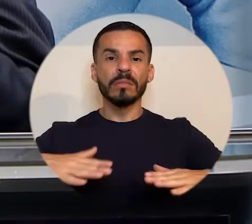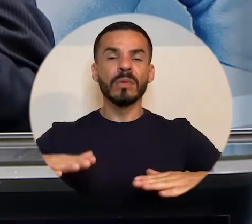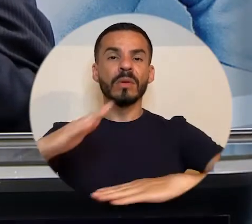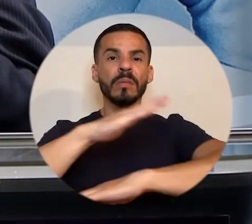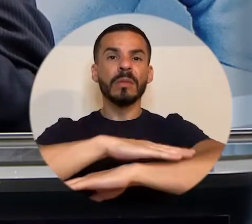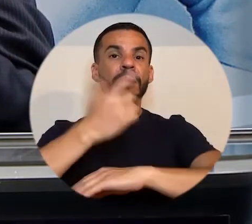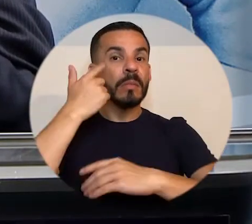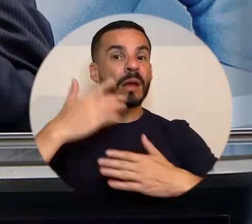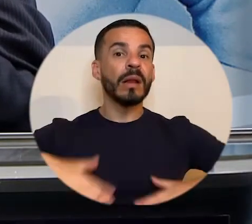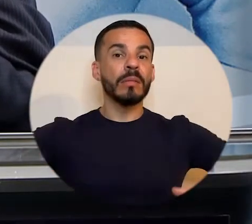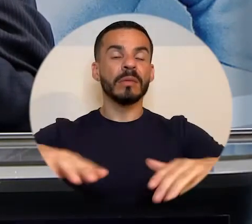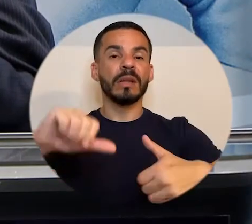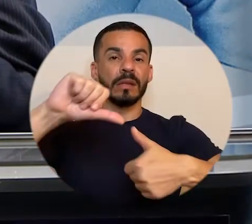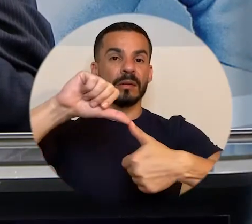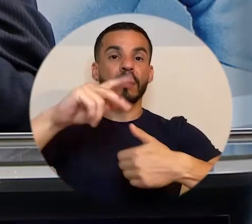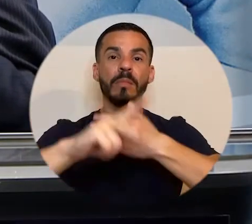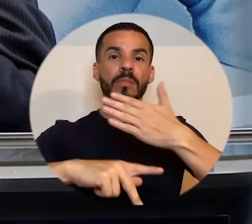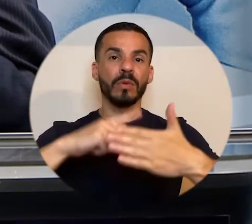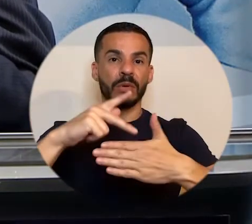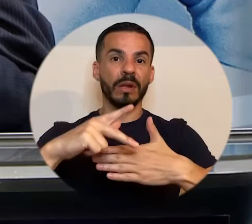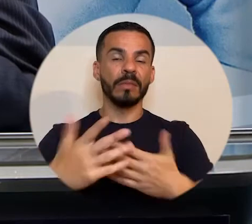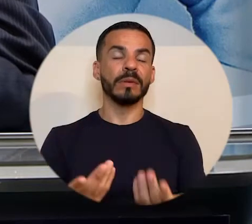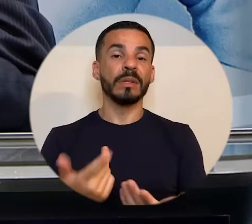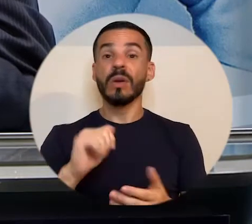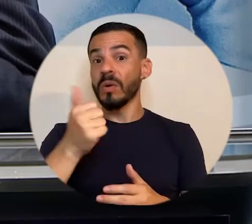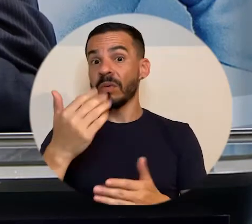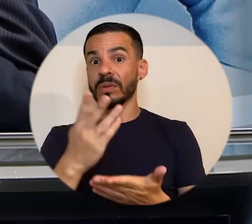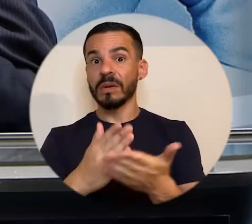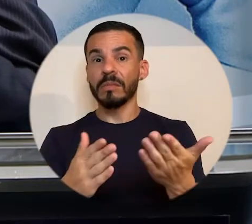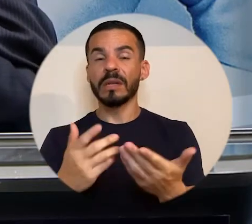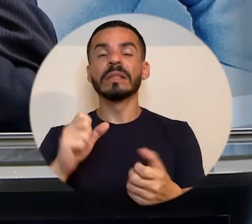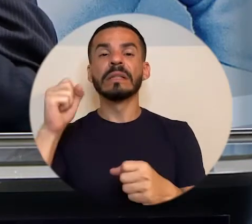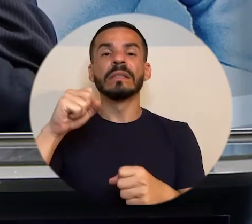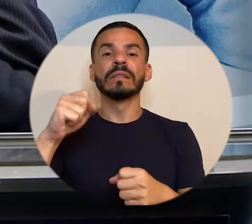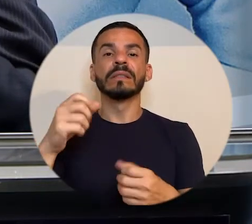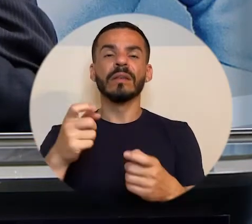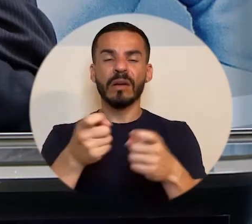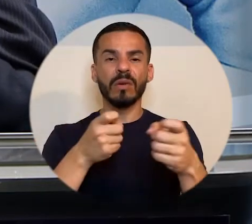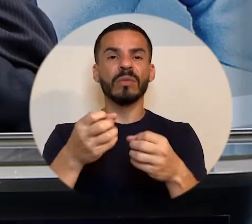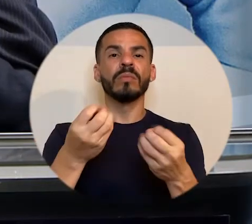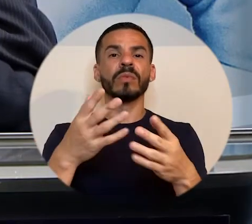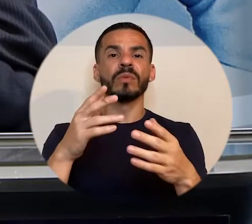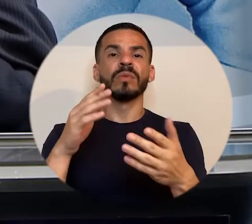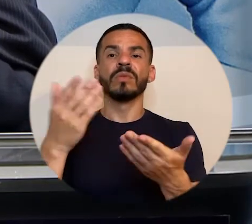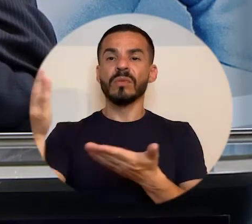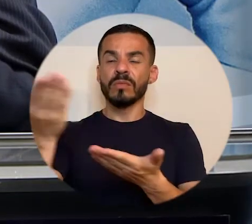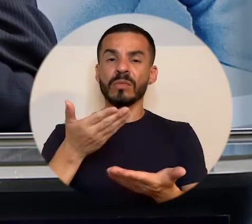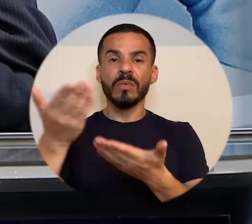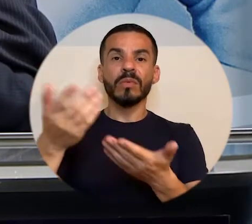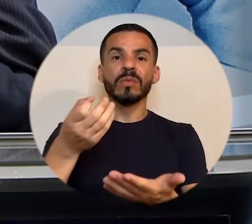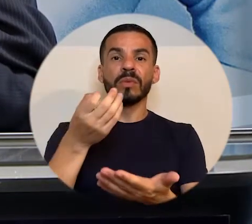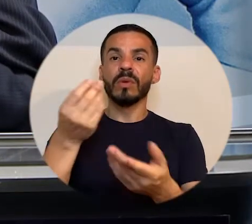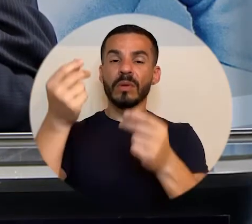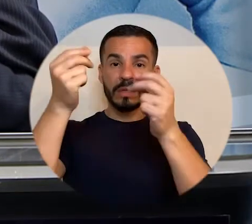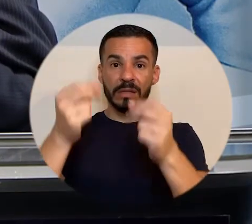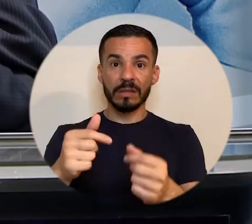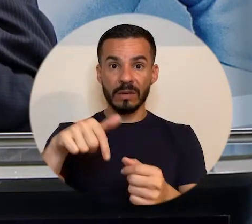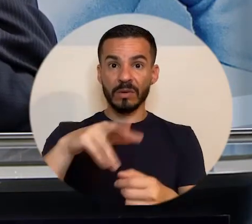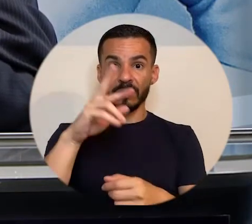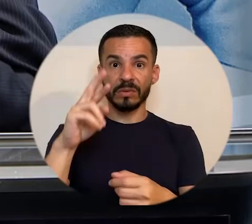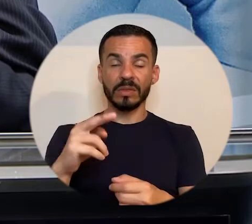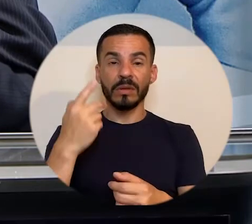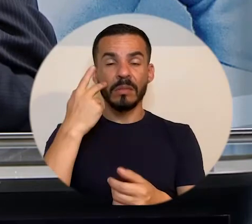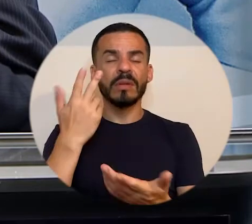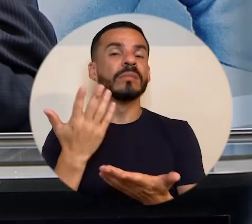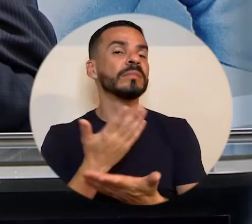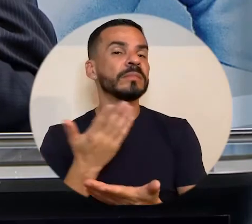en programas para el área centroamericana. Y la otra parte, sí van a controlar mucho el flujo de capitales de Costa Rica. Porque